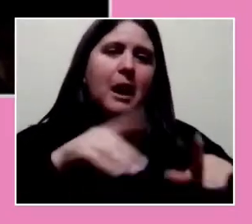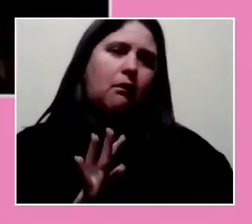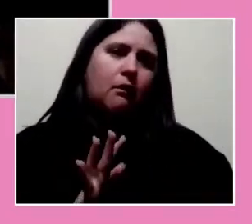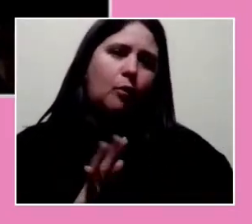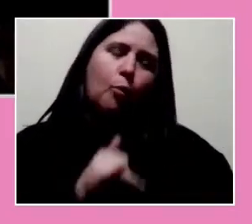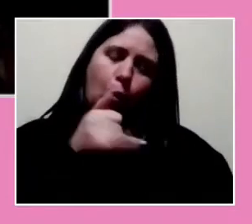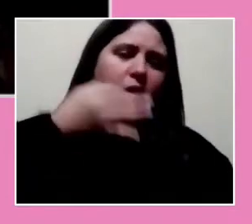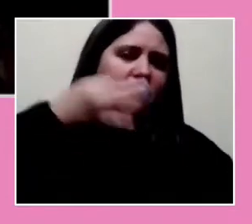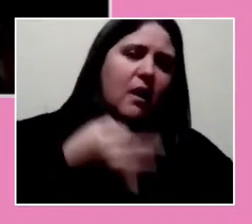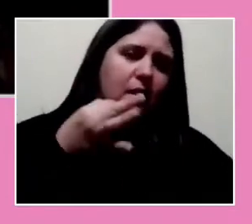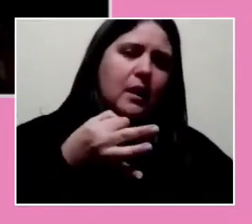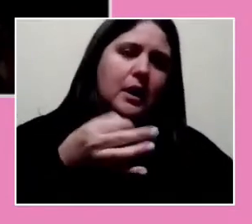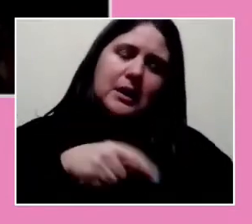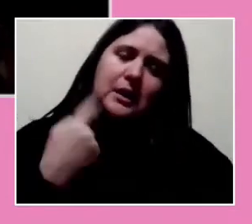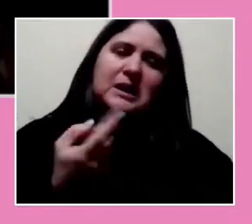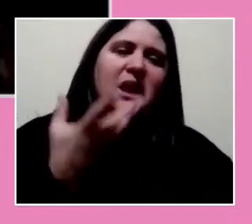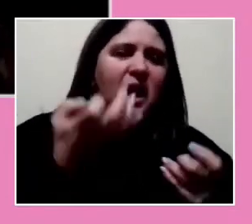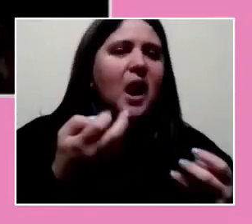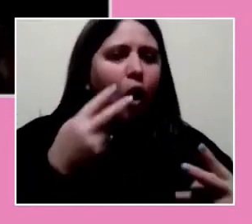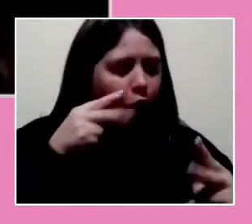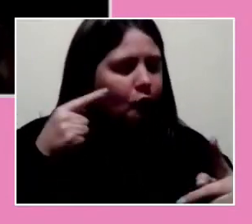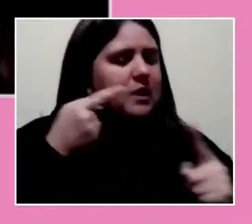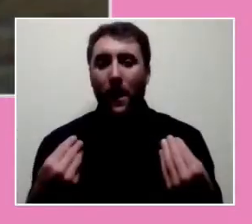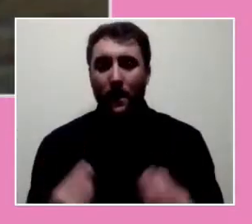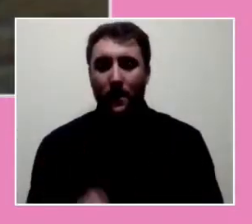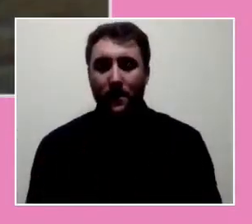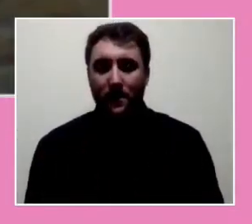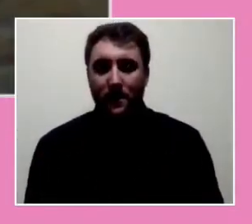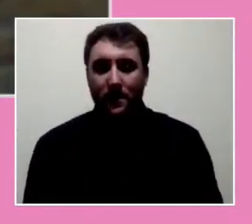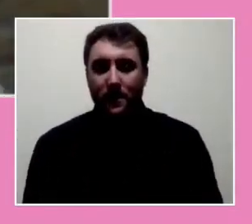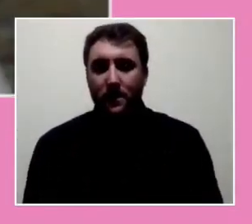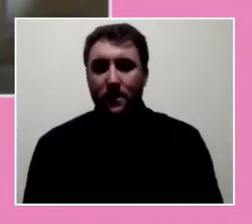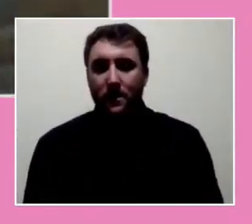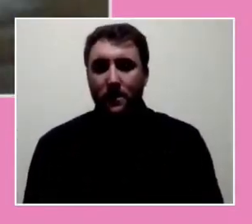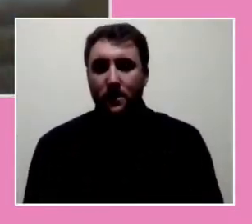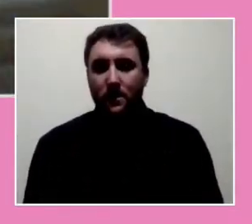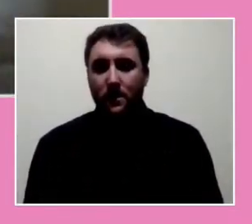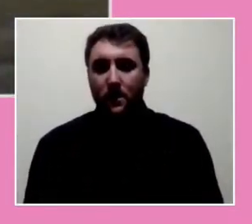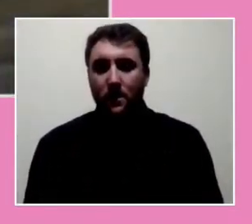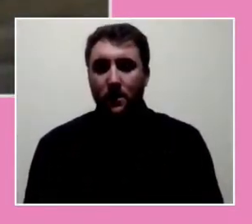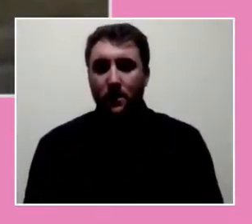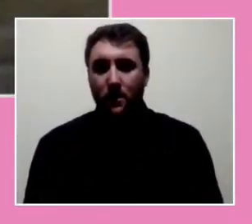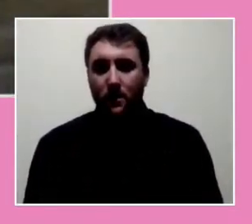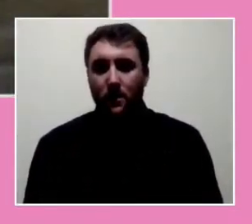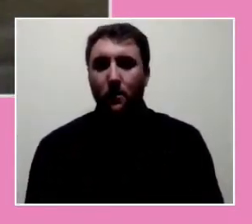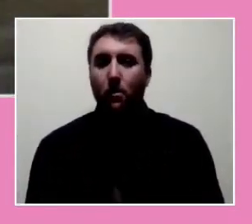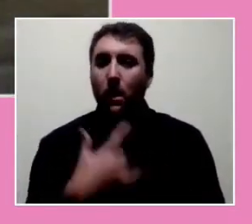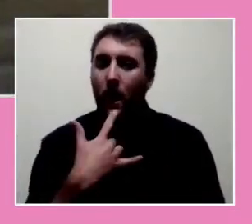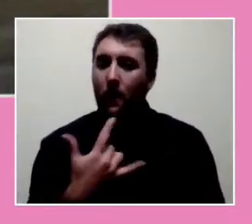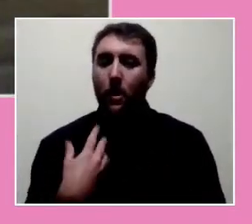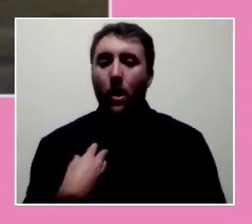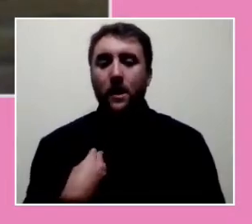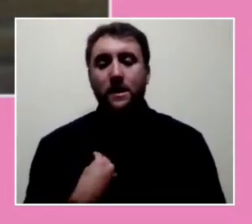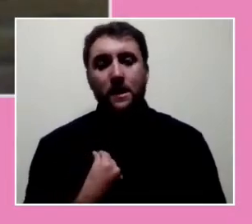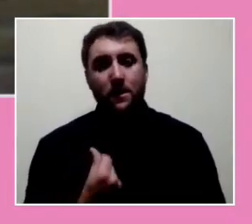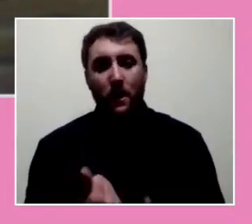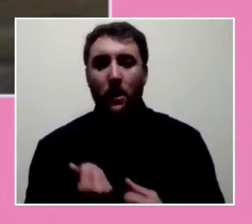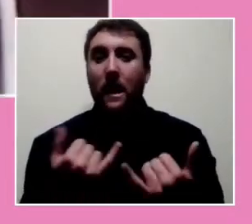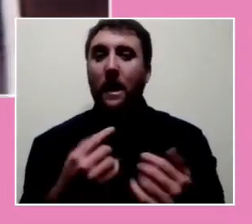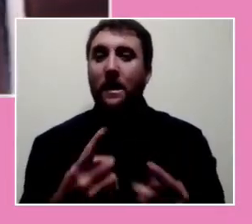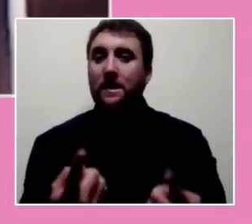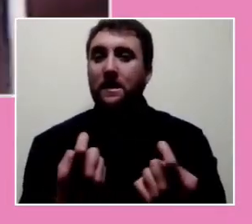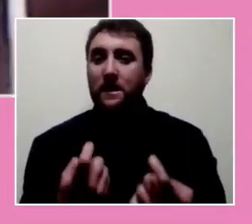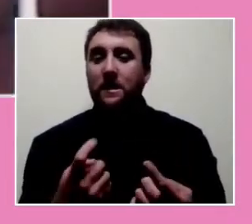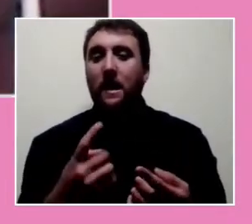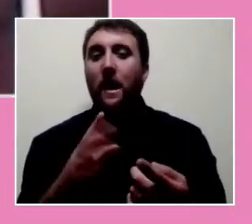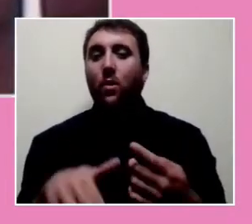sincero en el cual se busca realmente ayudar al público. Los consejos son, por ejemplo, tener empatía a los seguidores y a las otras personas.